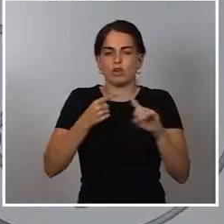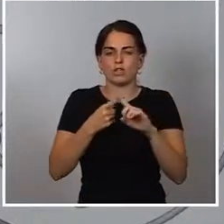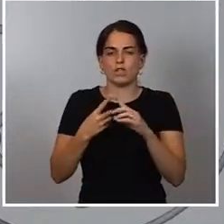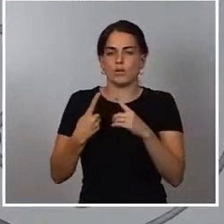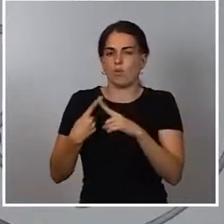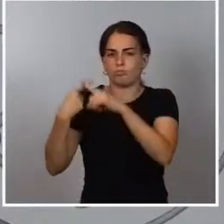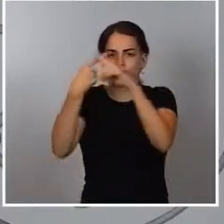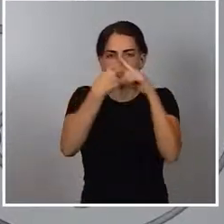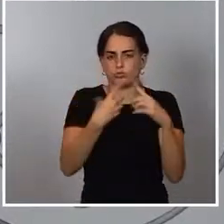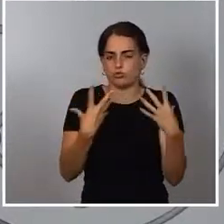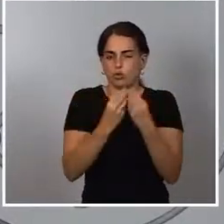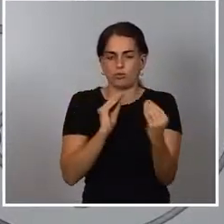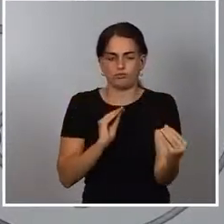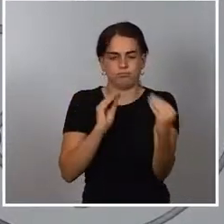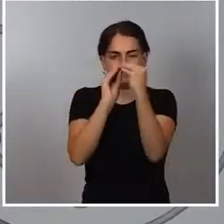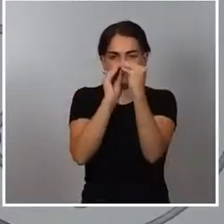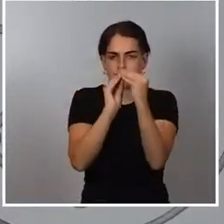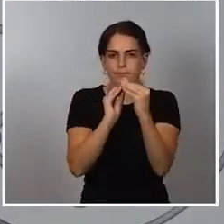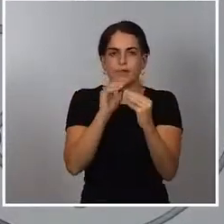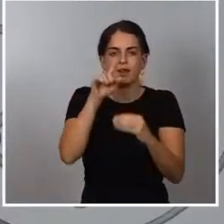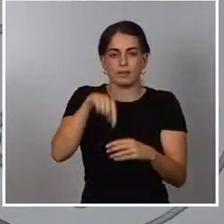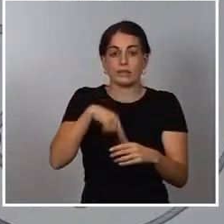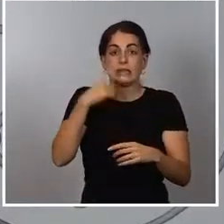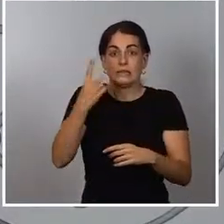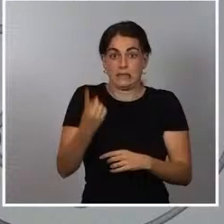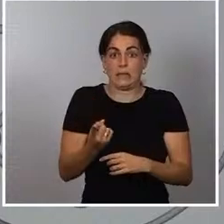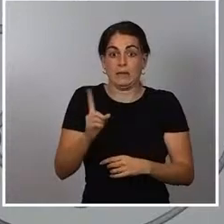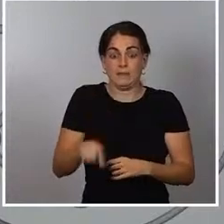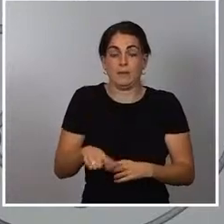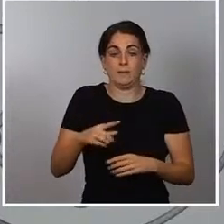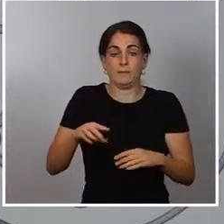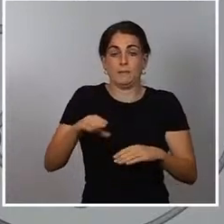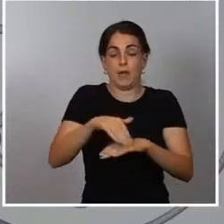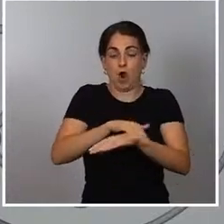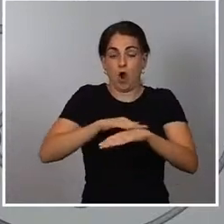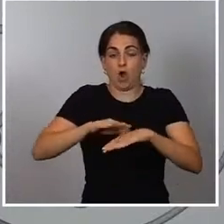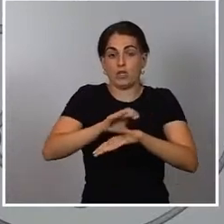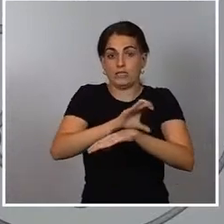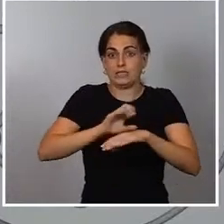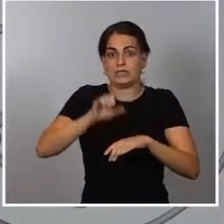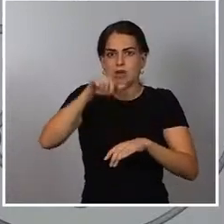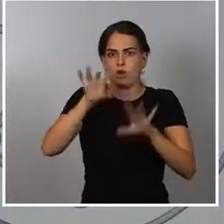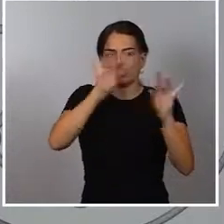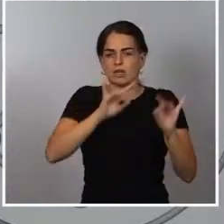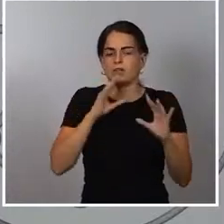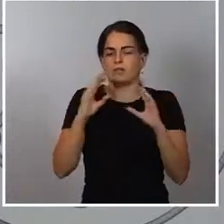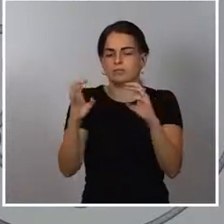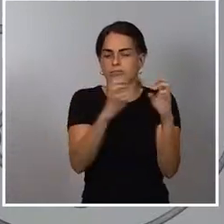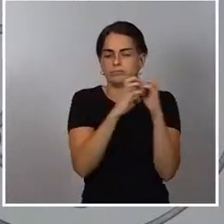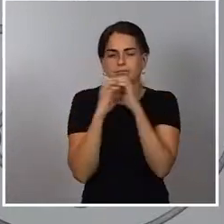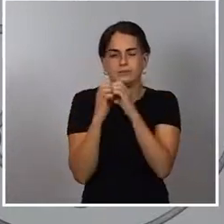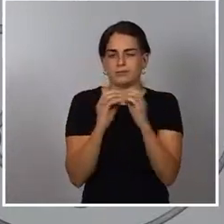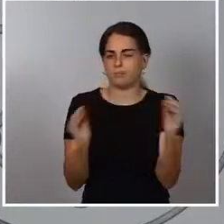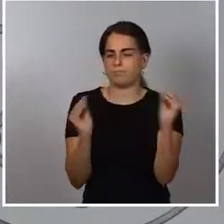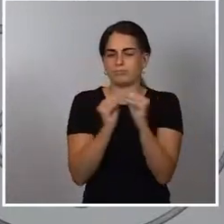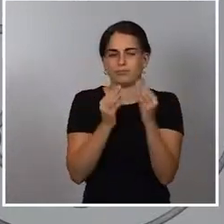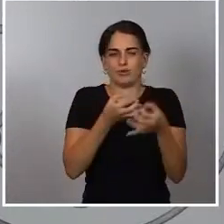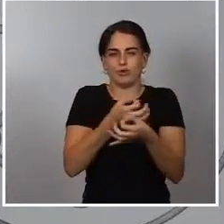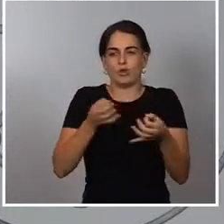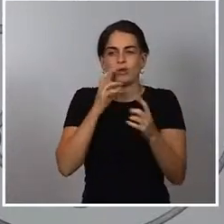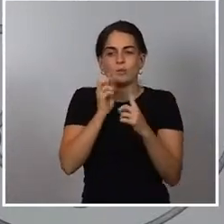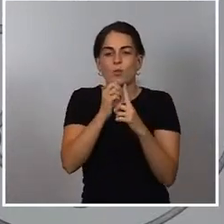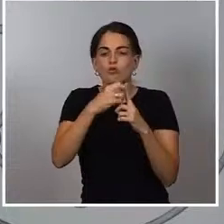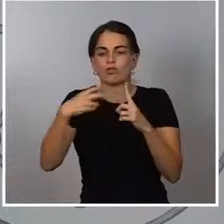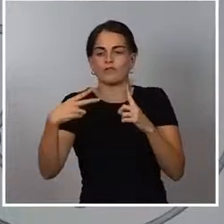manifestado en el consejo de hoy pero también la otra mirada la otra mirada que nos indica que es que después de año y medio